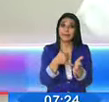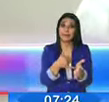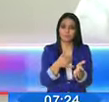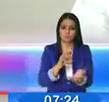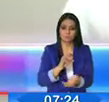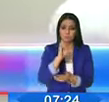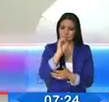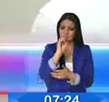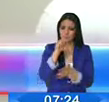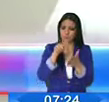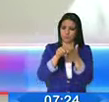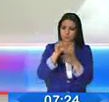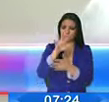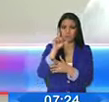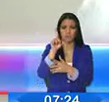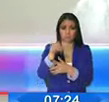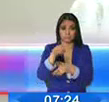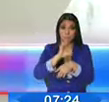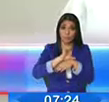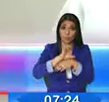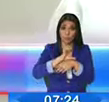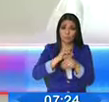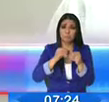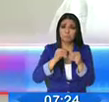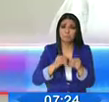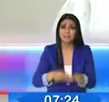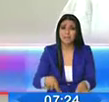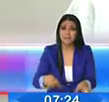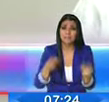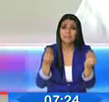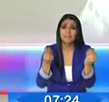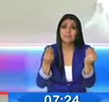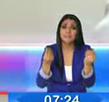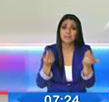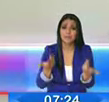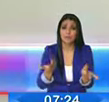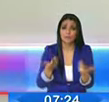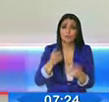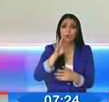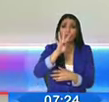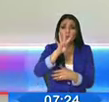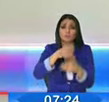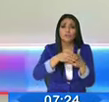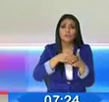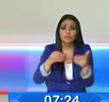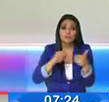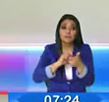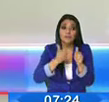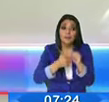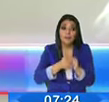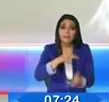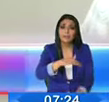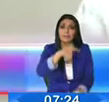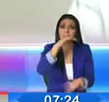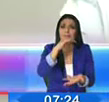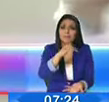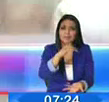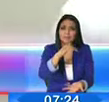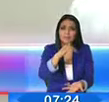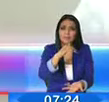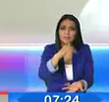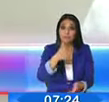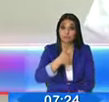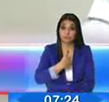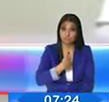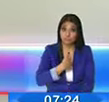51 es decir que lo que el país estaba perdiendo era más de 4 dólares por barril ya no es villavicencio